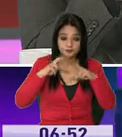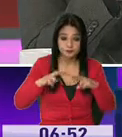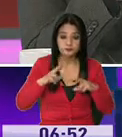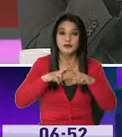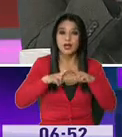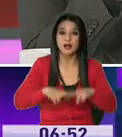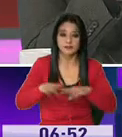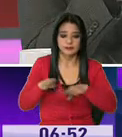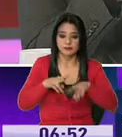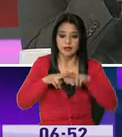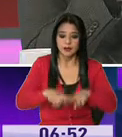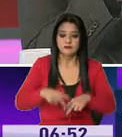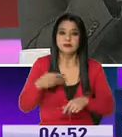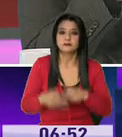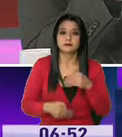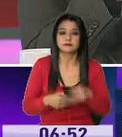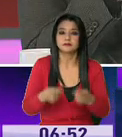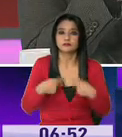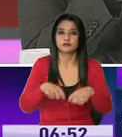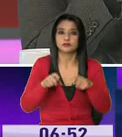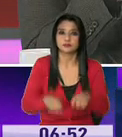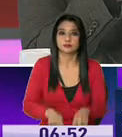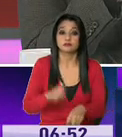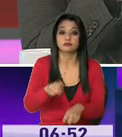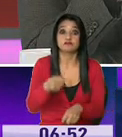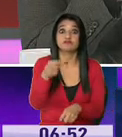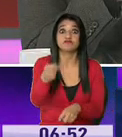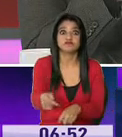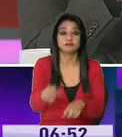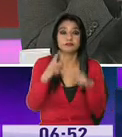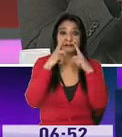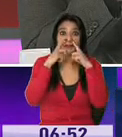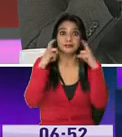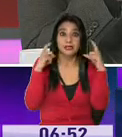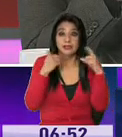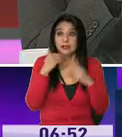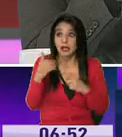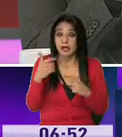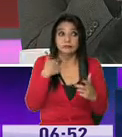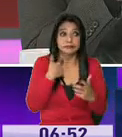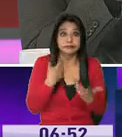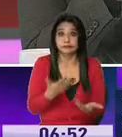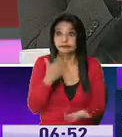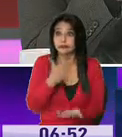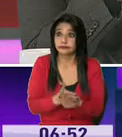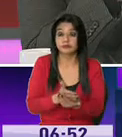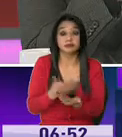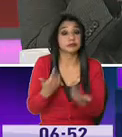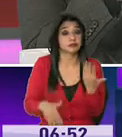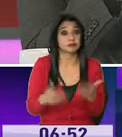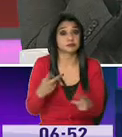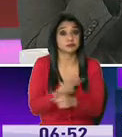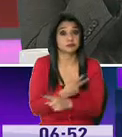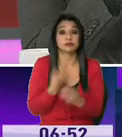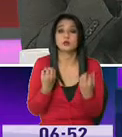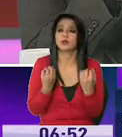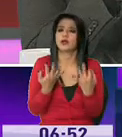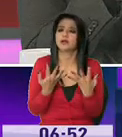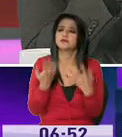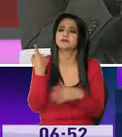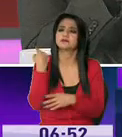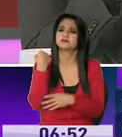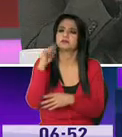delito. Eso ya Le es iba a un. preguntar eso. ¿A quién, contra quién? Me llamó la atención algo que dijo al inicio, señor secretario, que a